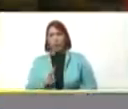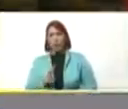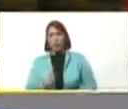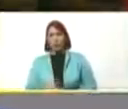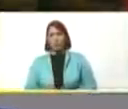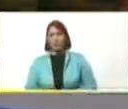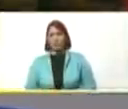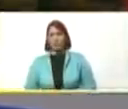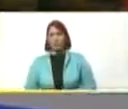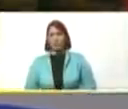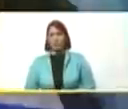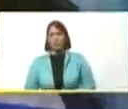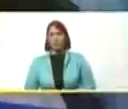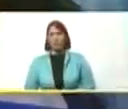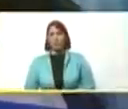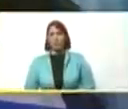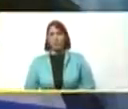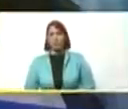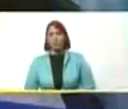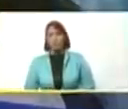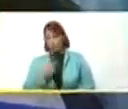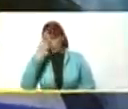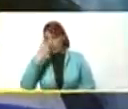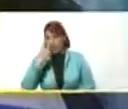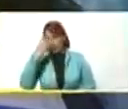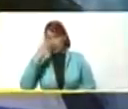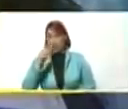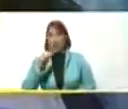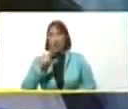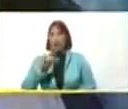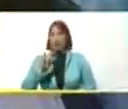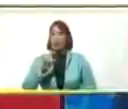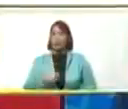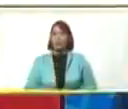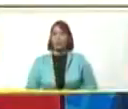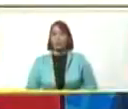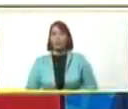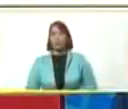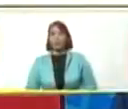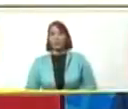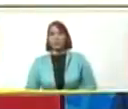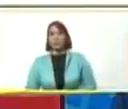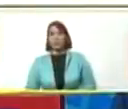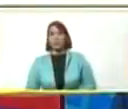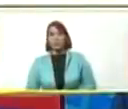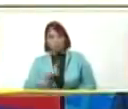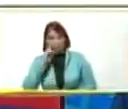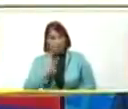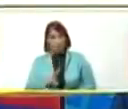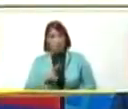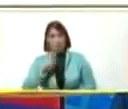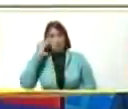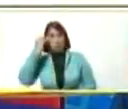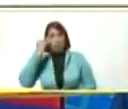reflexión, Taret Ali, Ali, Tarek, mira esta reflexión.